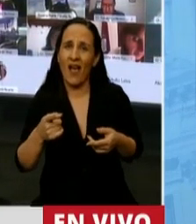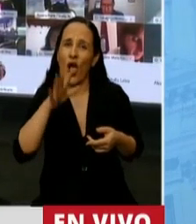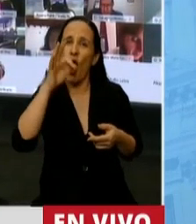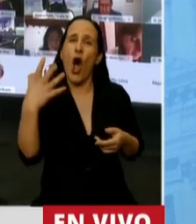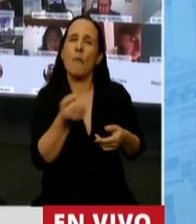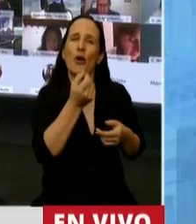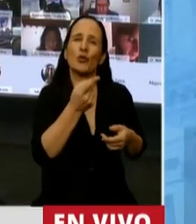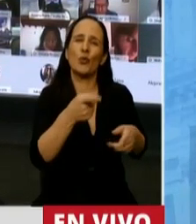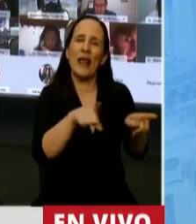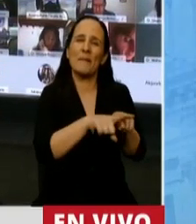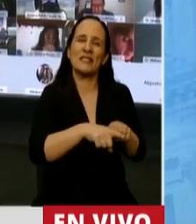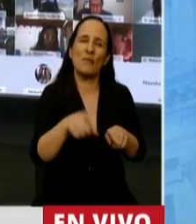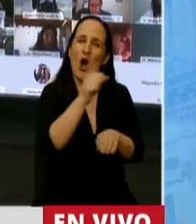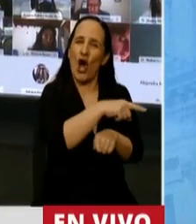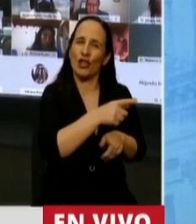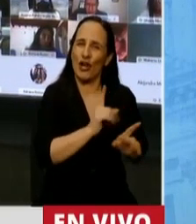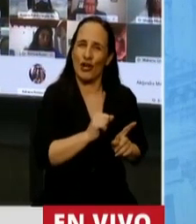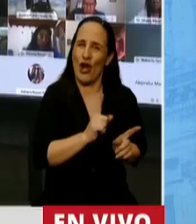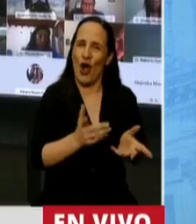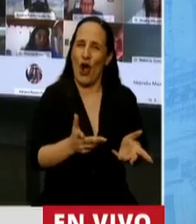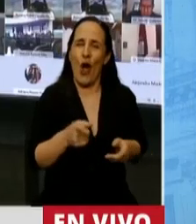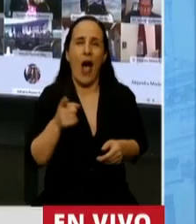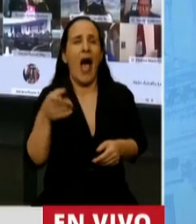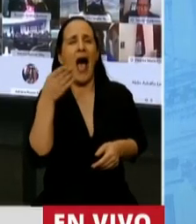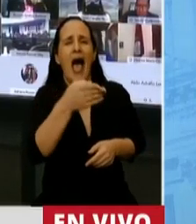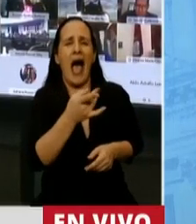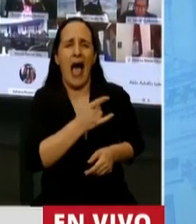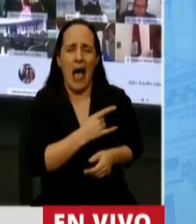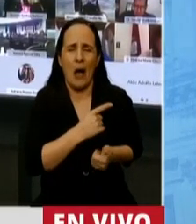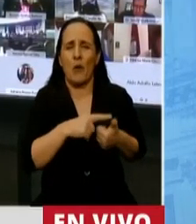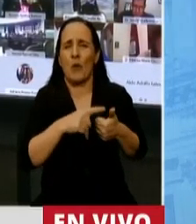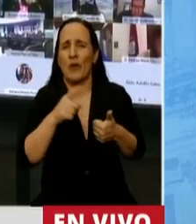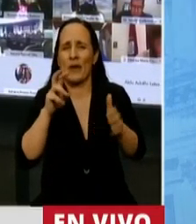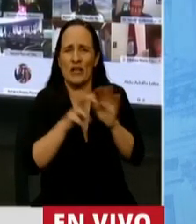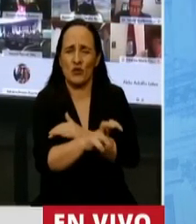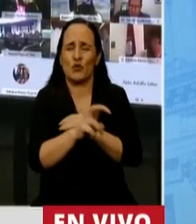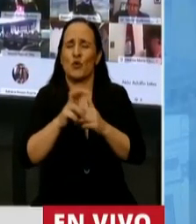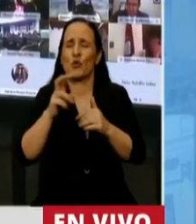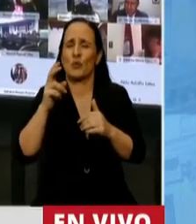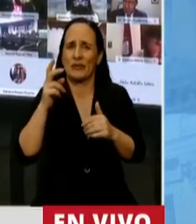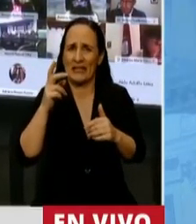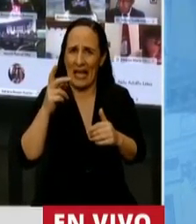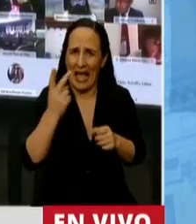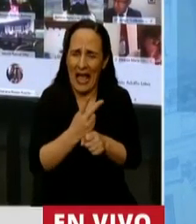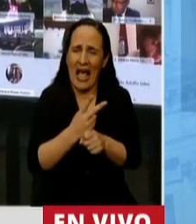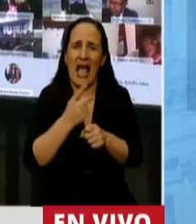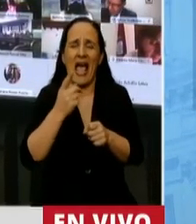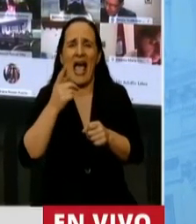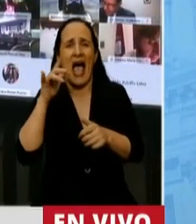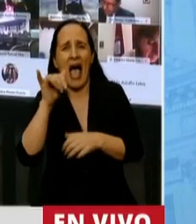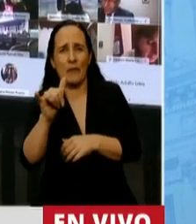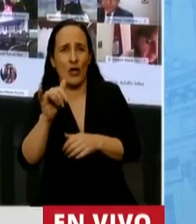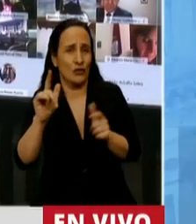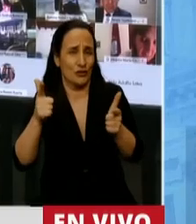que tuvieron mucha otra gente. No tenían la facultad, el colegio secundario, los subte, el avión, todo eso no